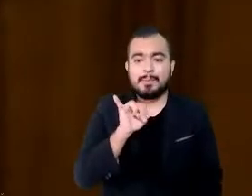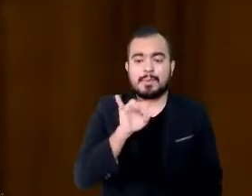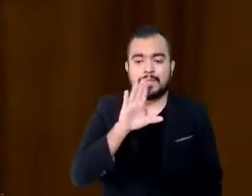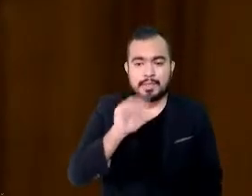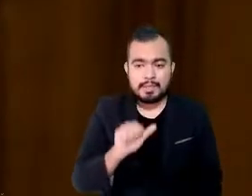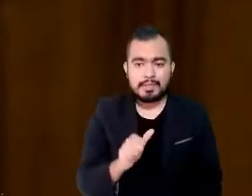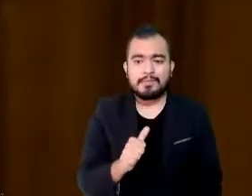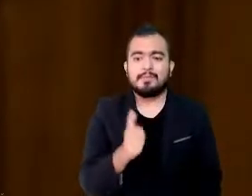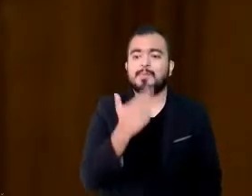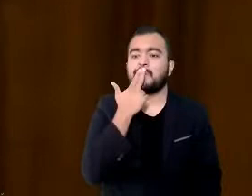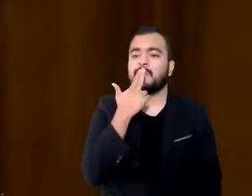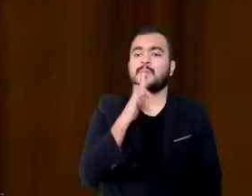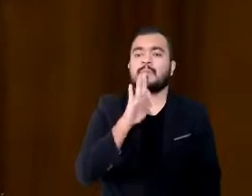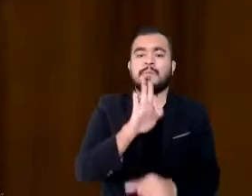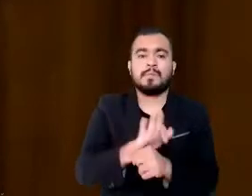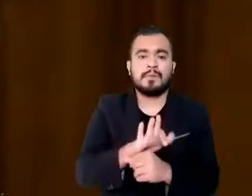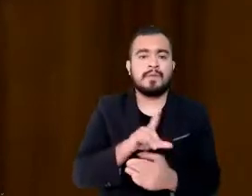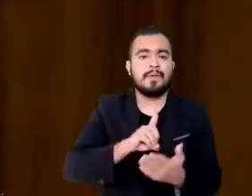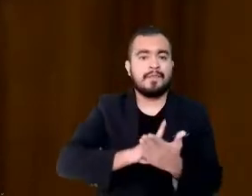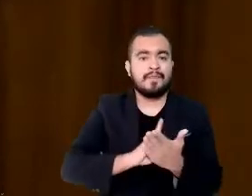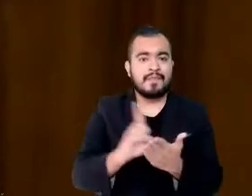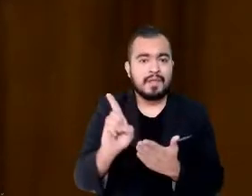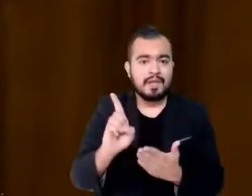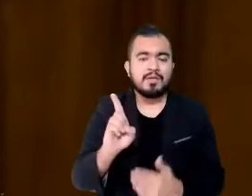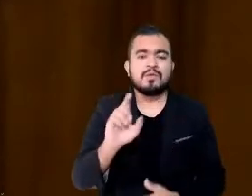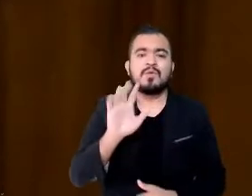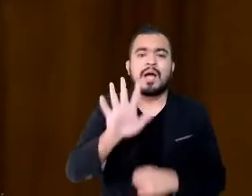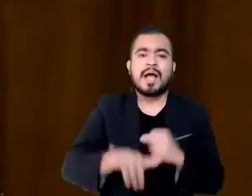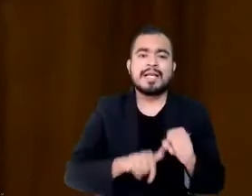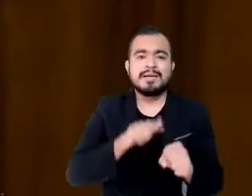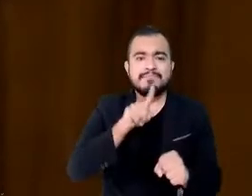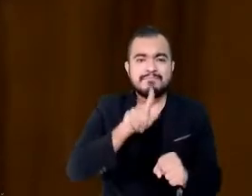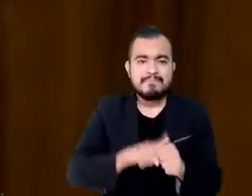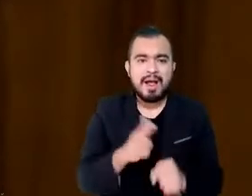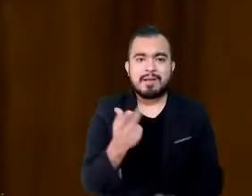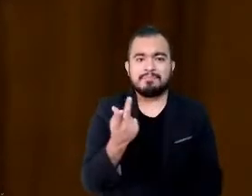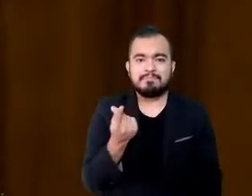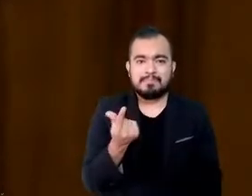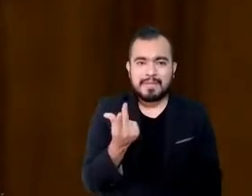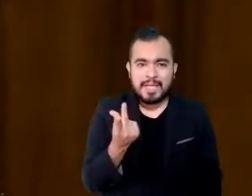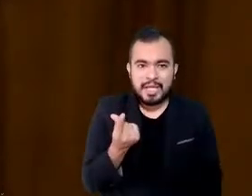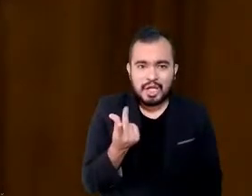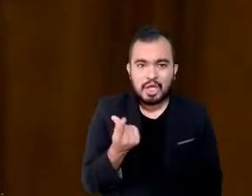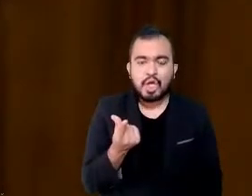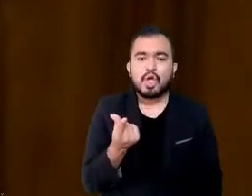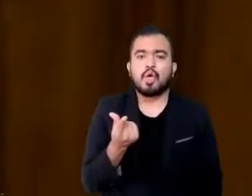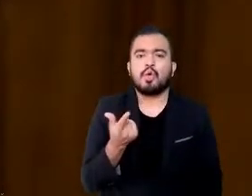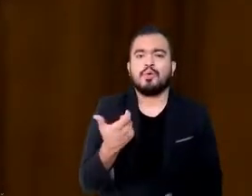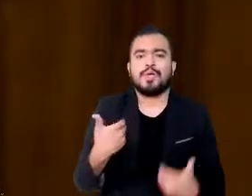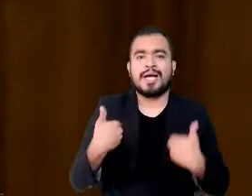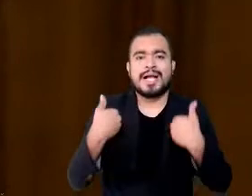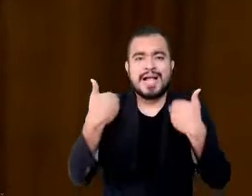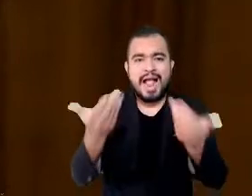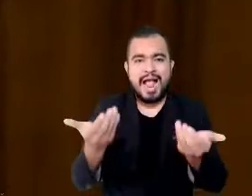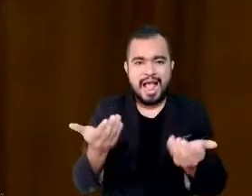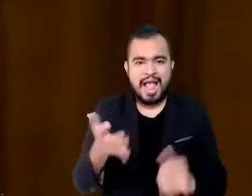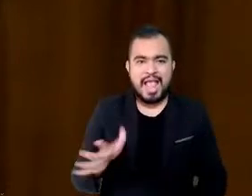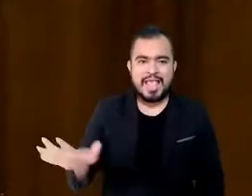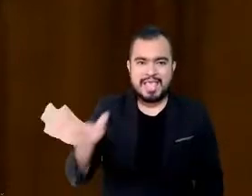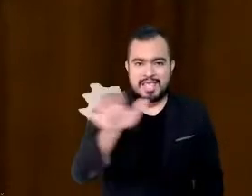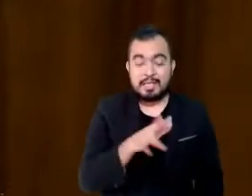derechos justamente de los caninos, de los animales, sobre todo de los caninos callejeros. Tenemos